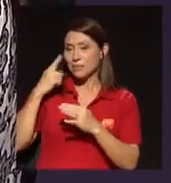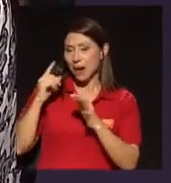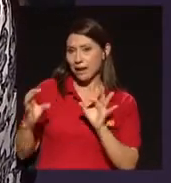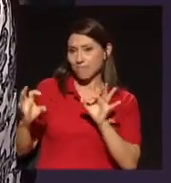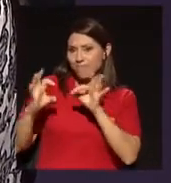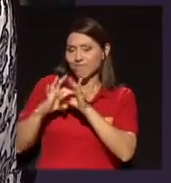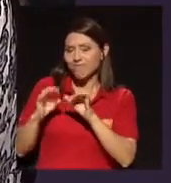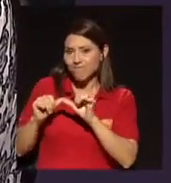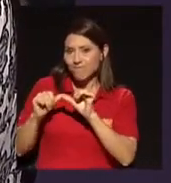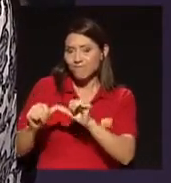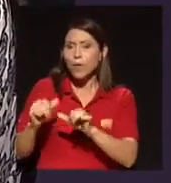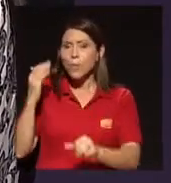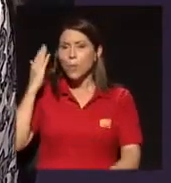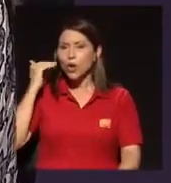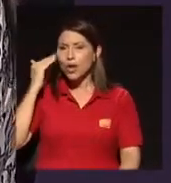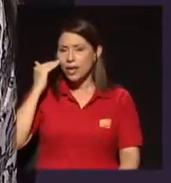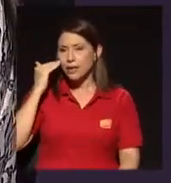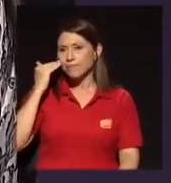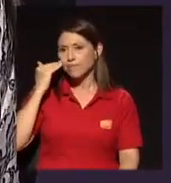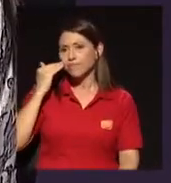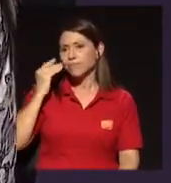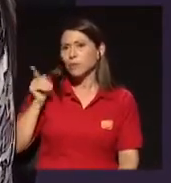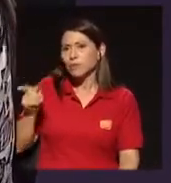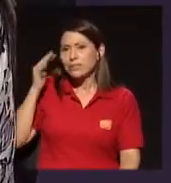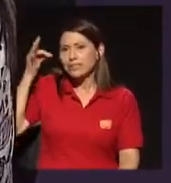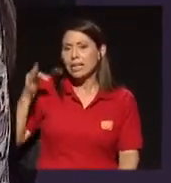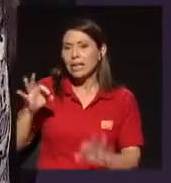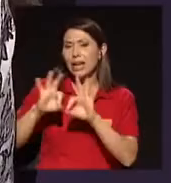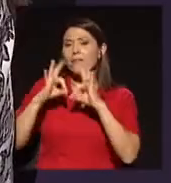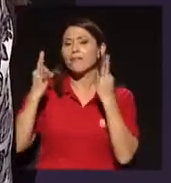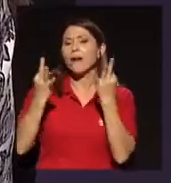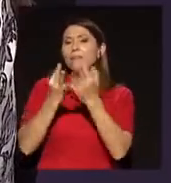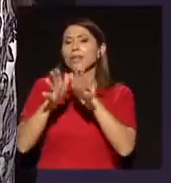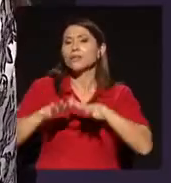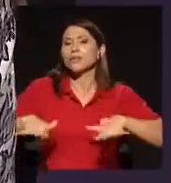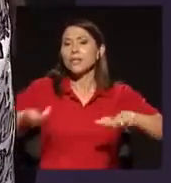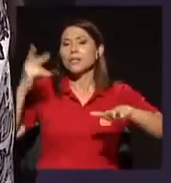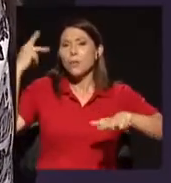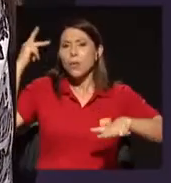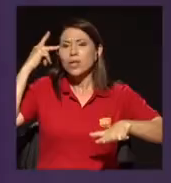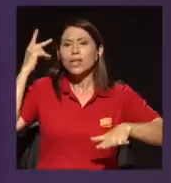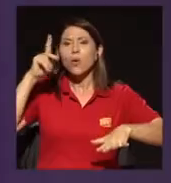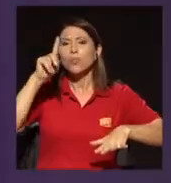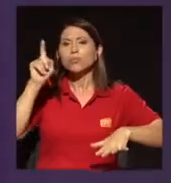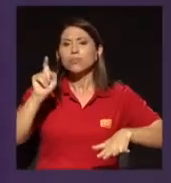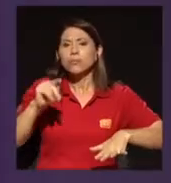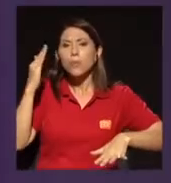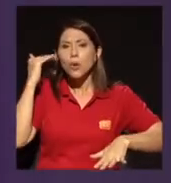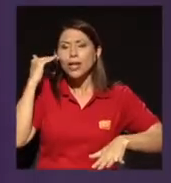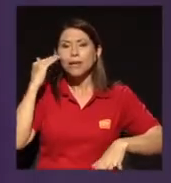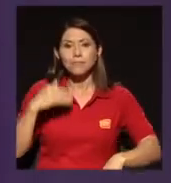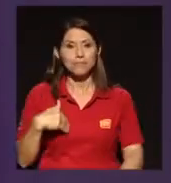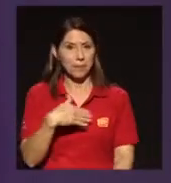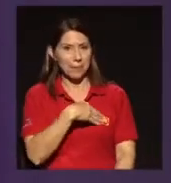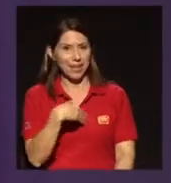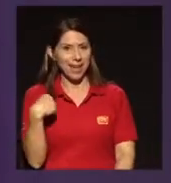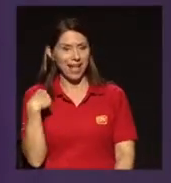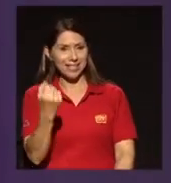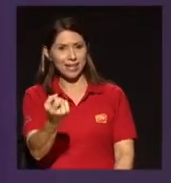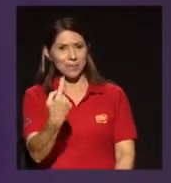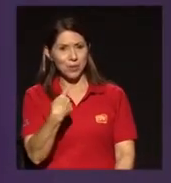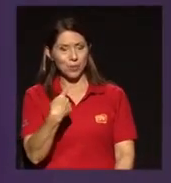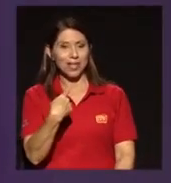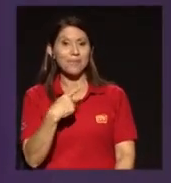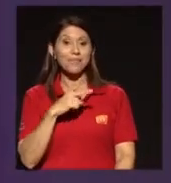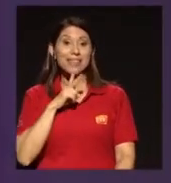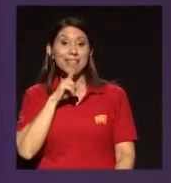continuidad, ¿por qué? ¿O consideras más bien que la familia es un espacio político? Uh-huh. ¿Por qué? Ay, me encanta esa pregunta y la verdad creo